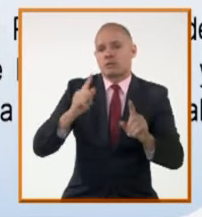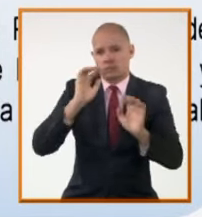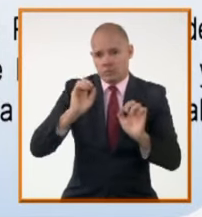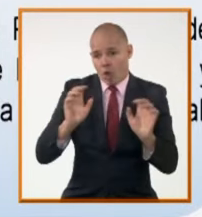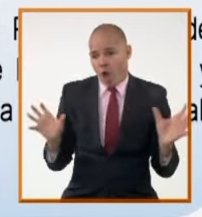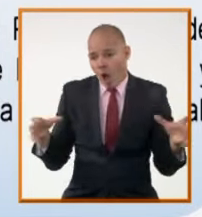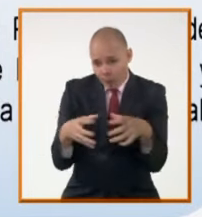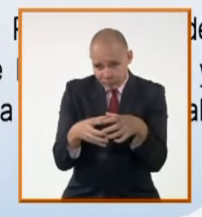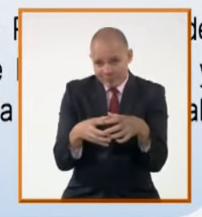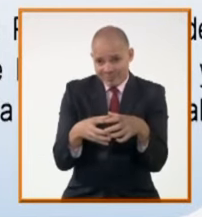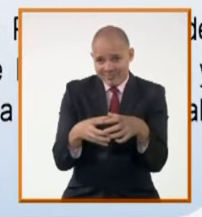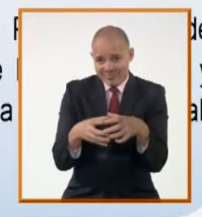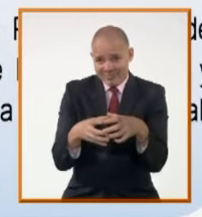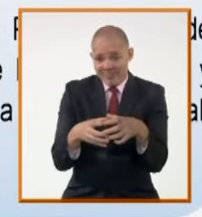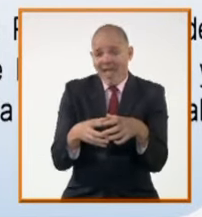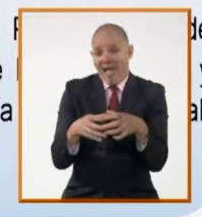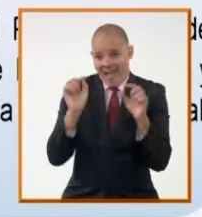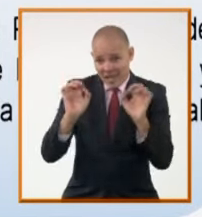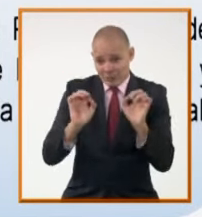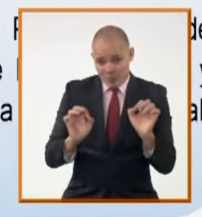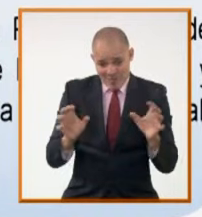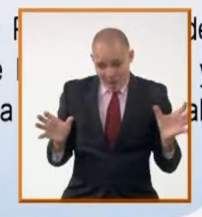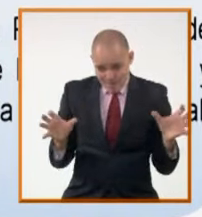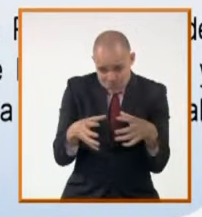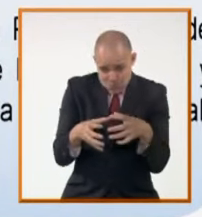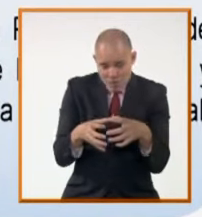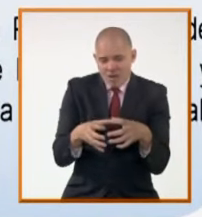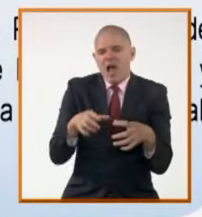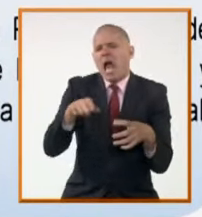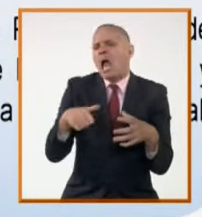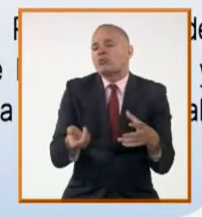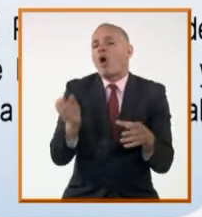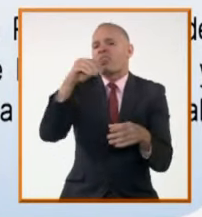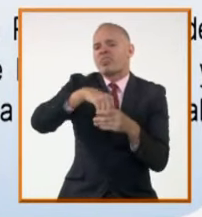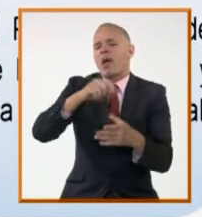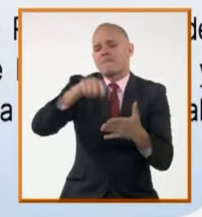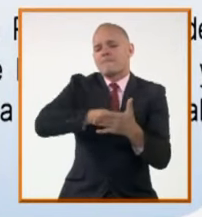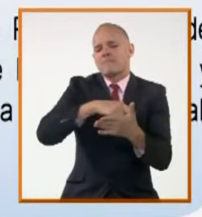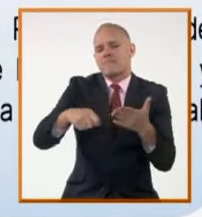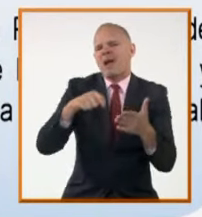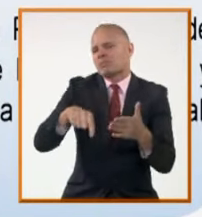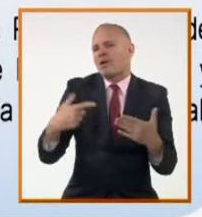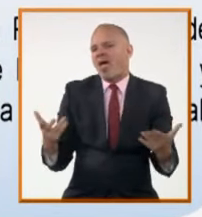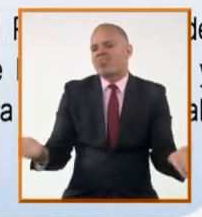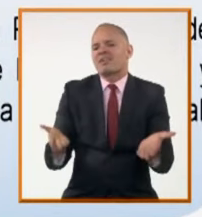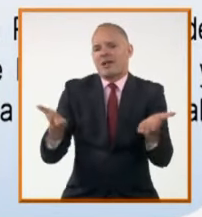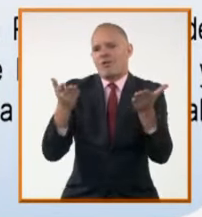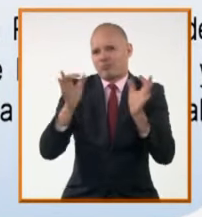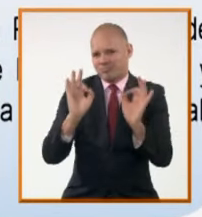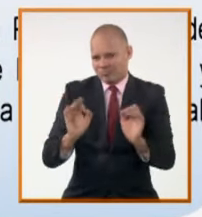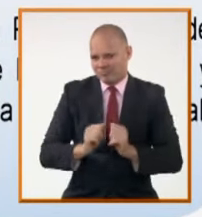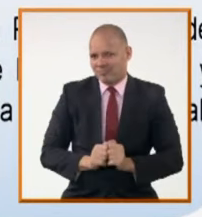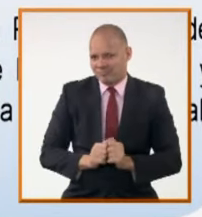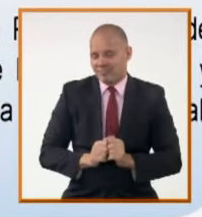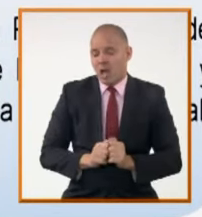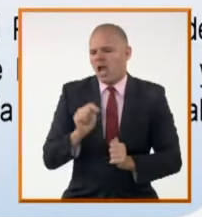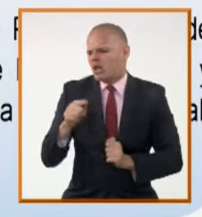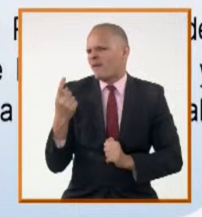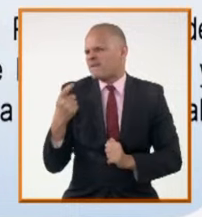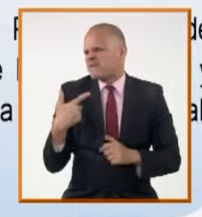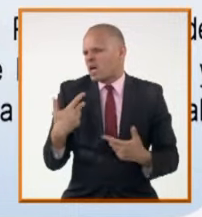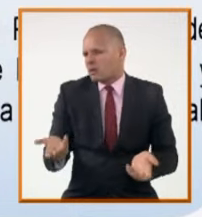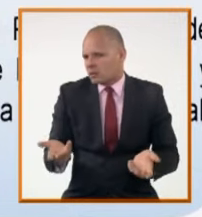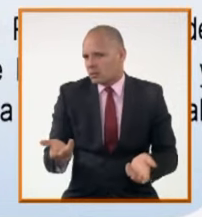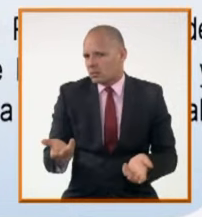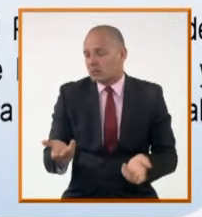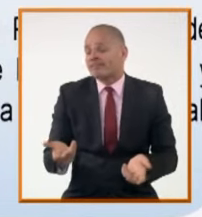y coordinada forma parte del Plan Nacional de Desarrollo Económico y Social y requiere de la consolidación, de